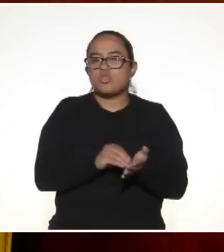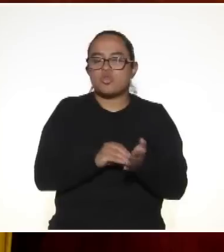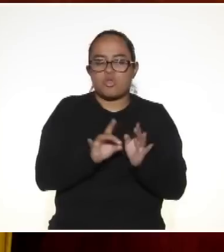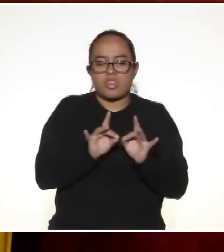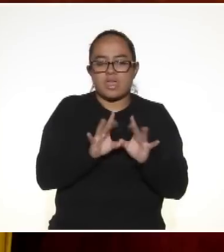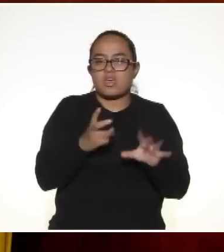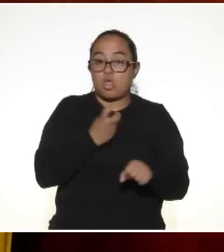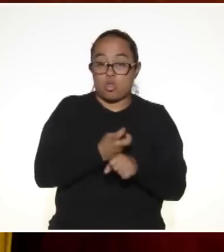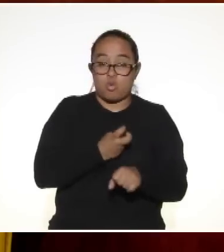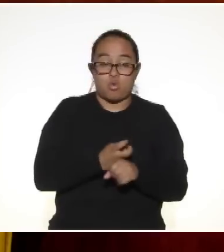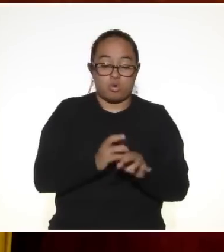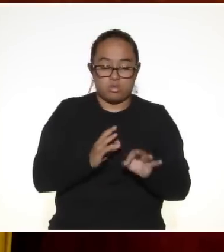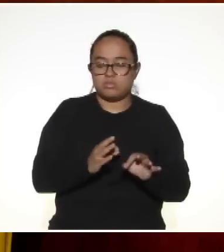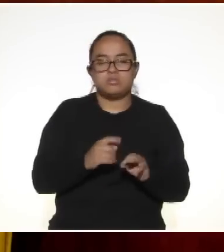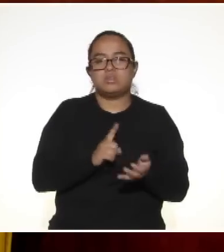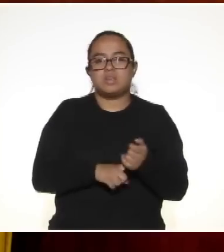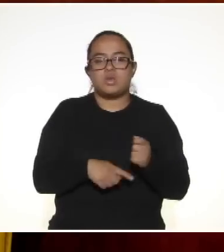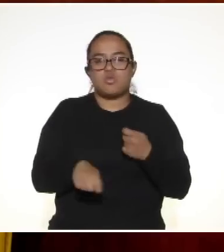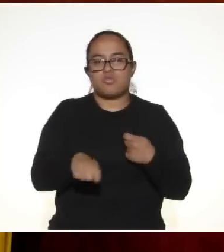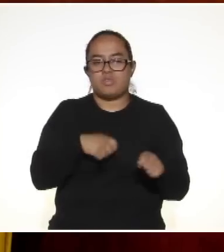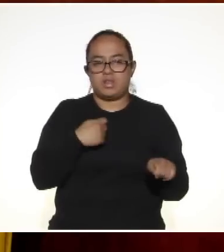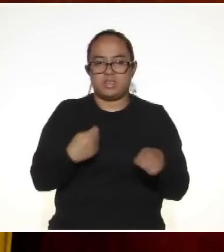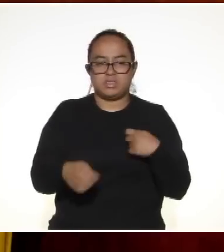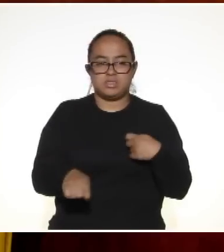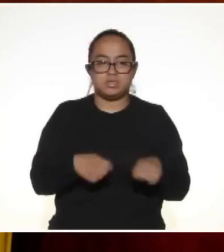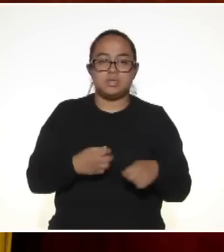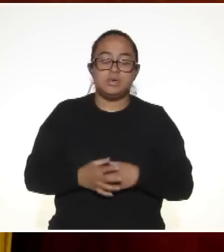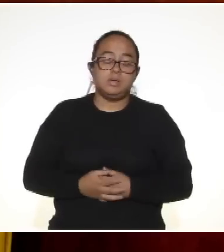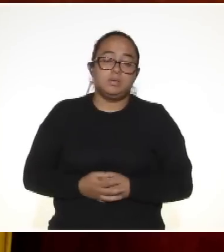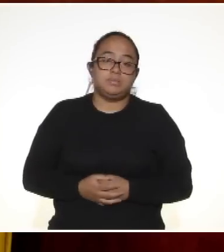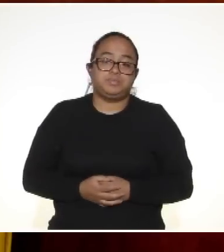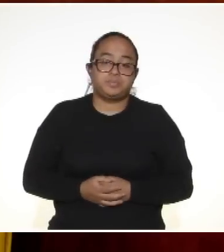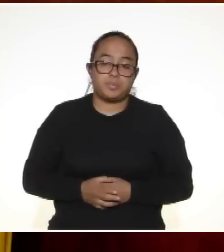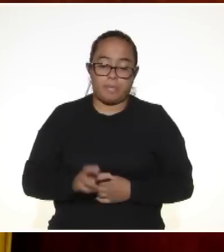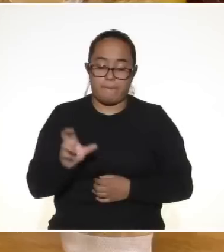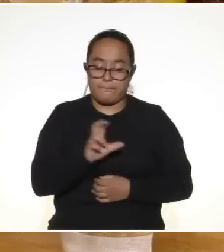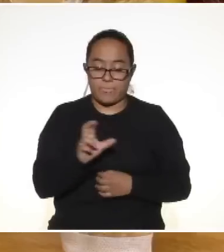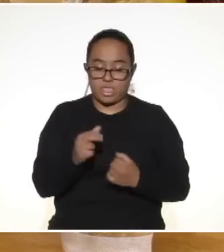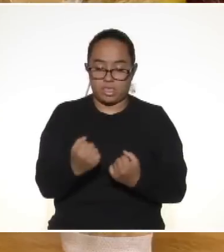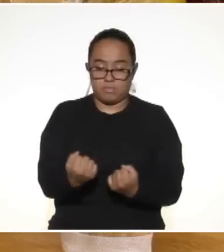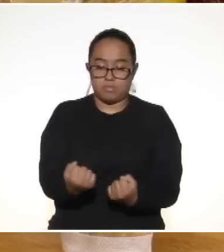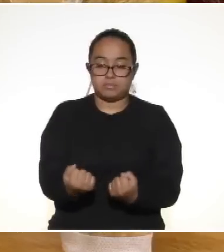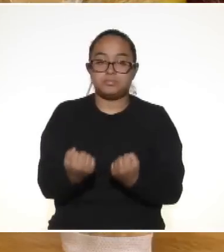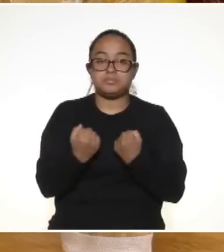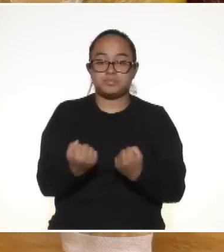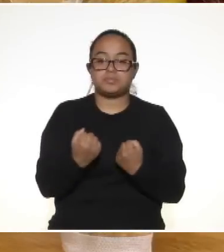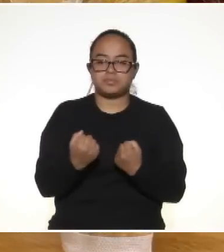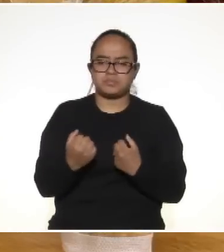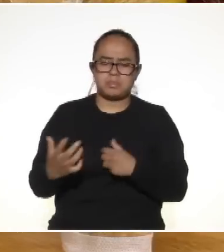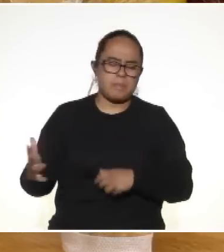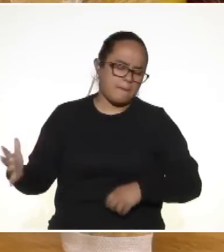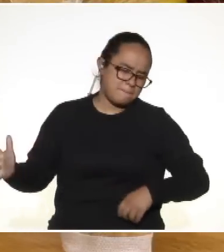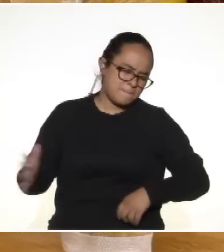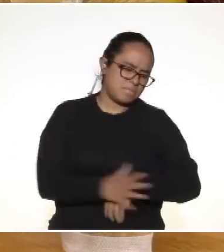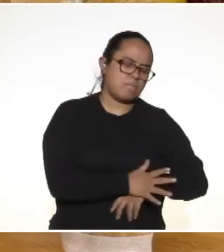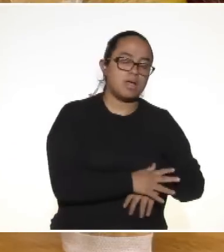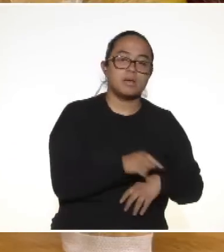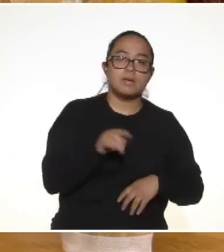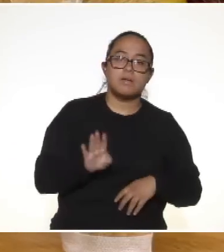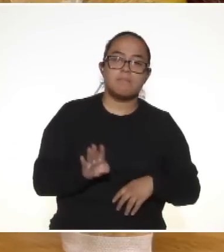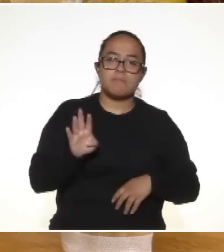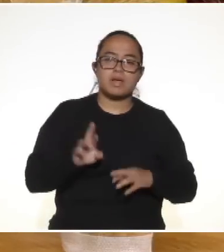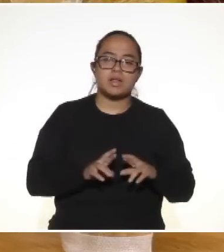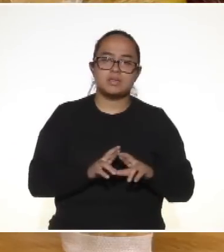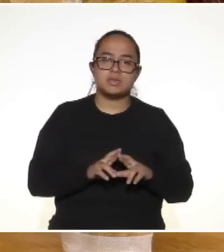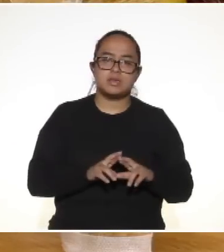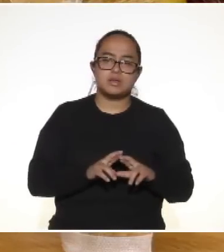completamente duros, son más flexibles, entonces al tener una fuerza que los impacte, como que se rompe solamente